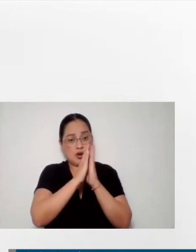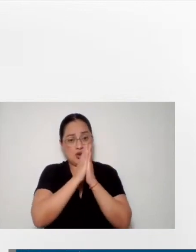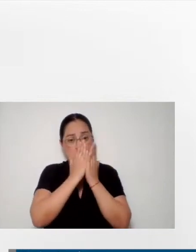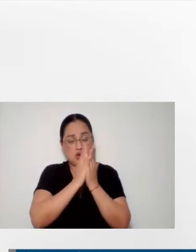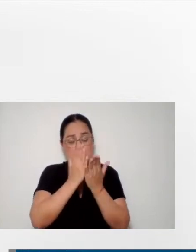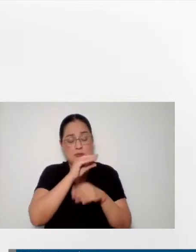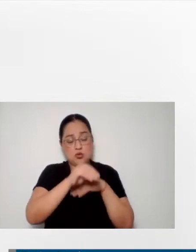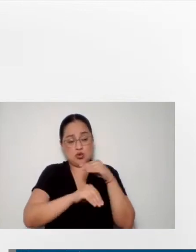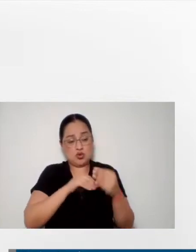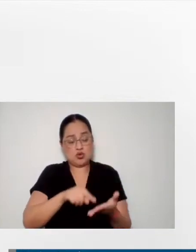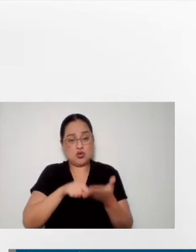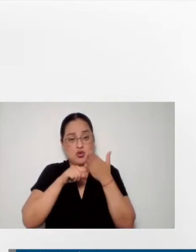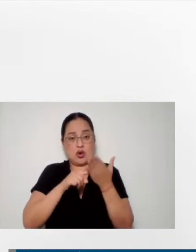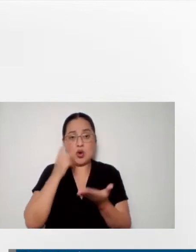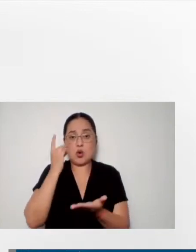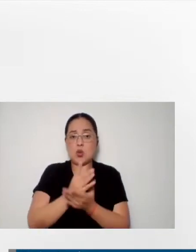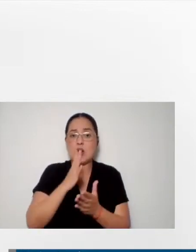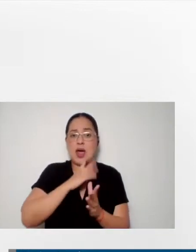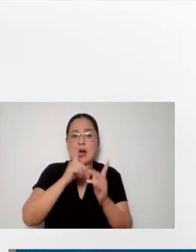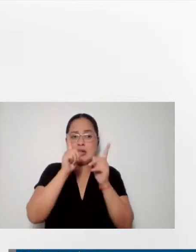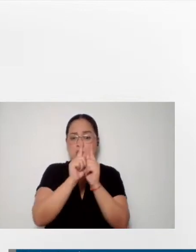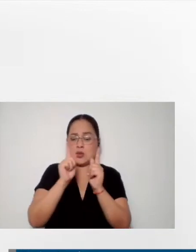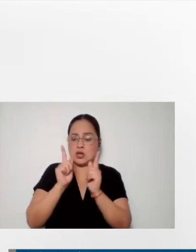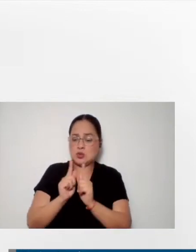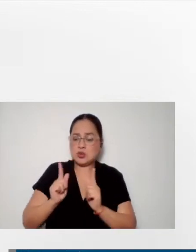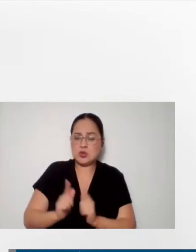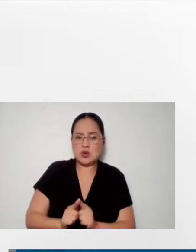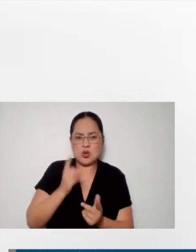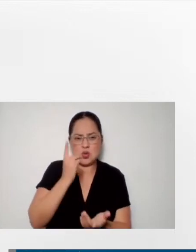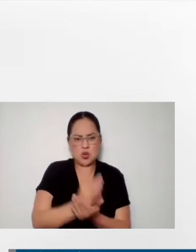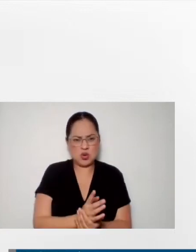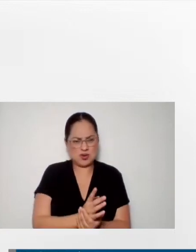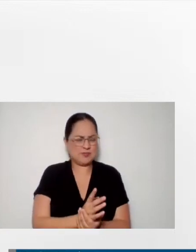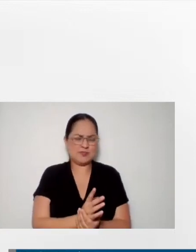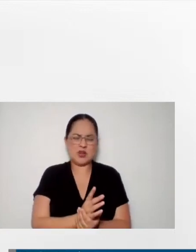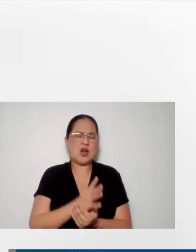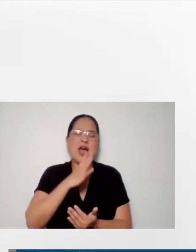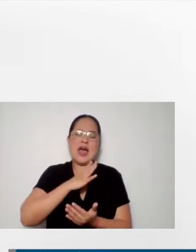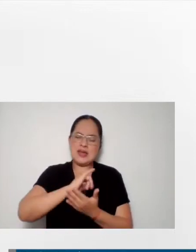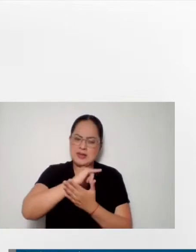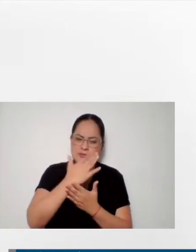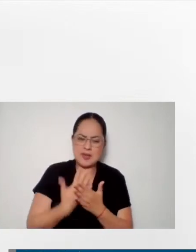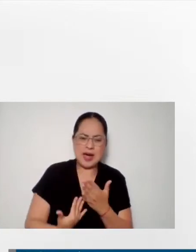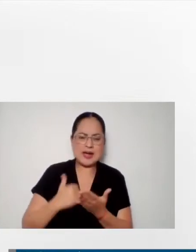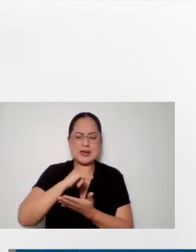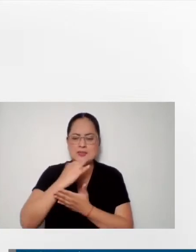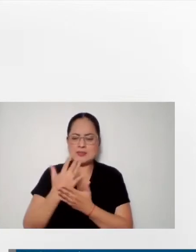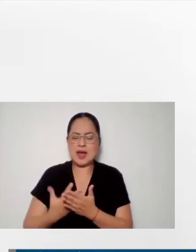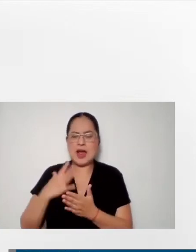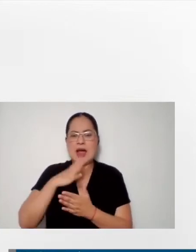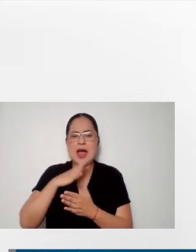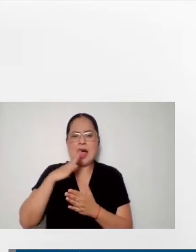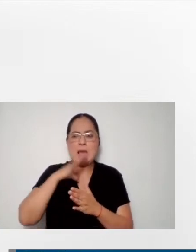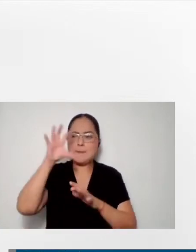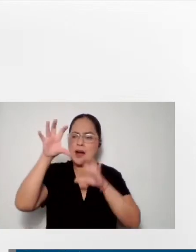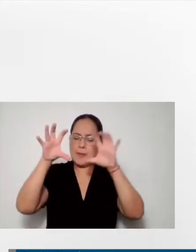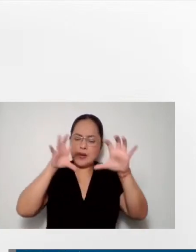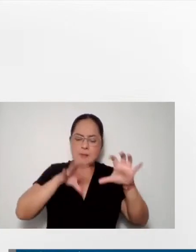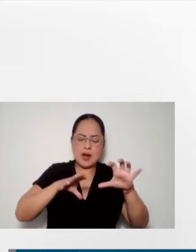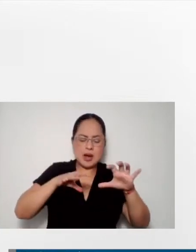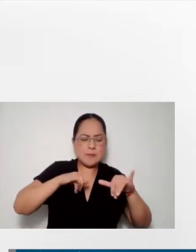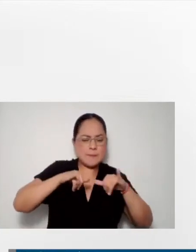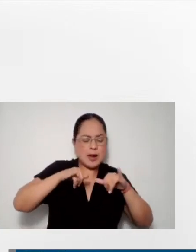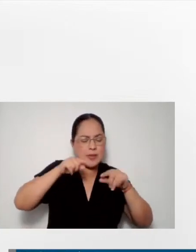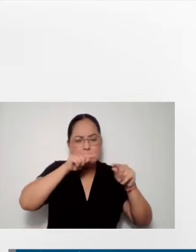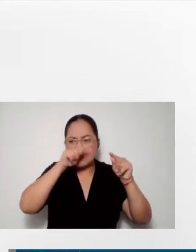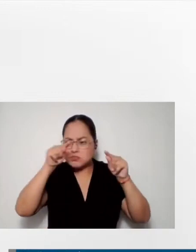contiene resúmenes, no solamente contiene textos, contiene imágenes, mapas que nos permiten ir estableciendo mentalmente